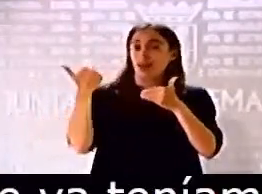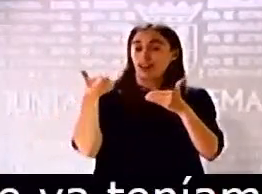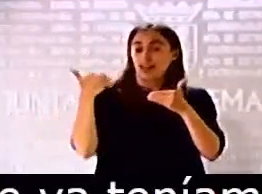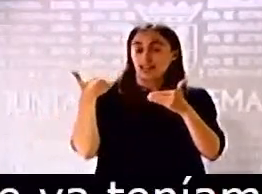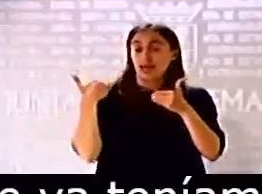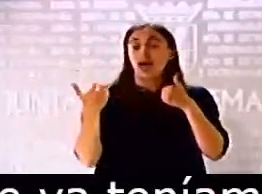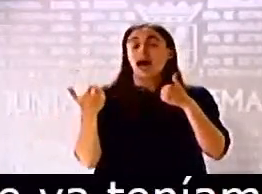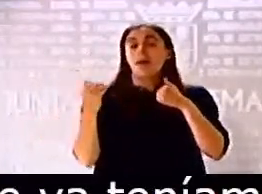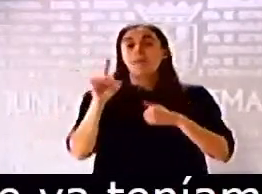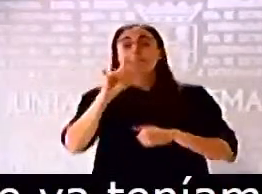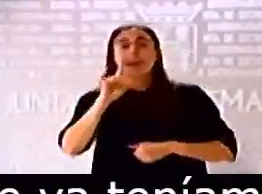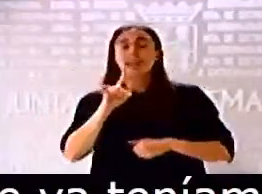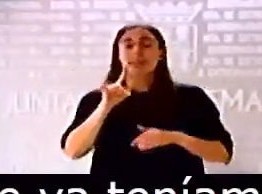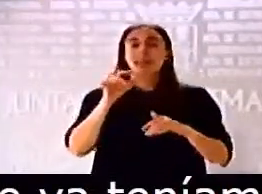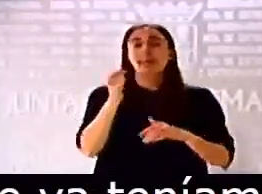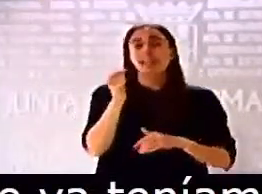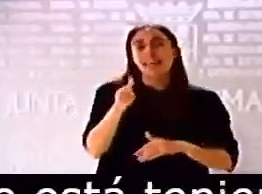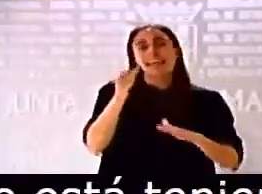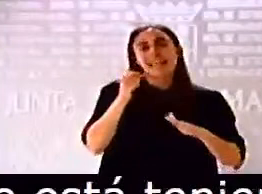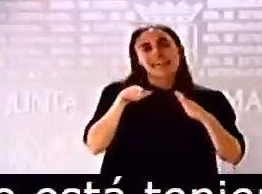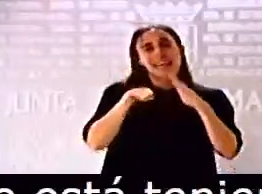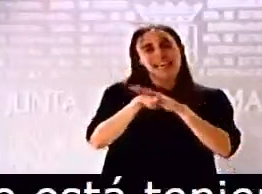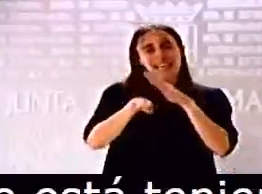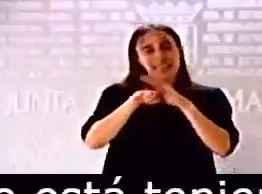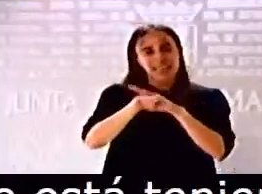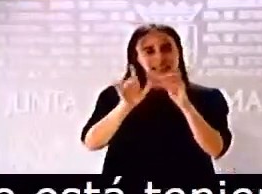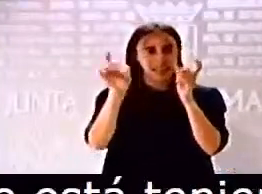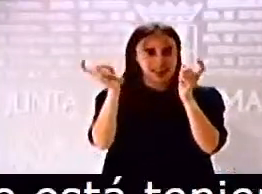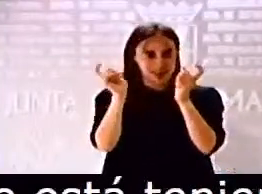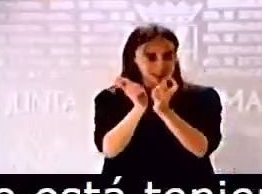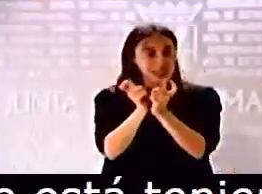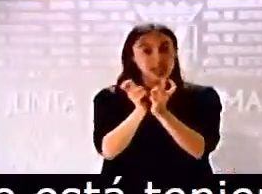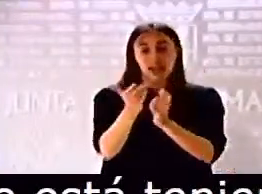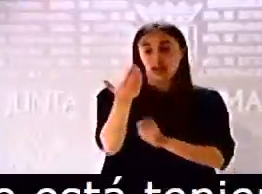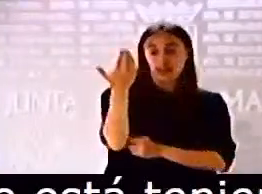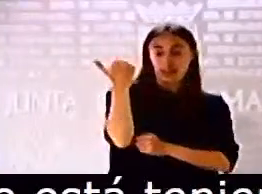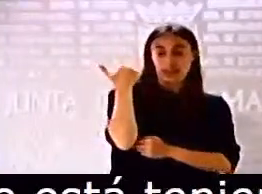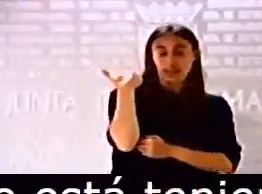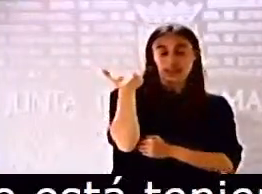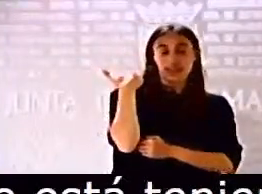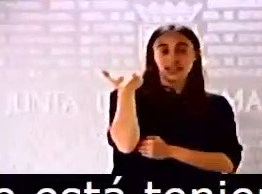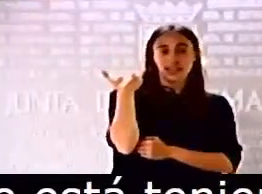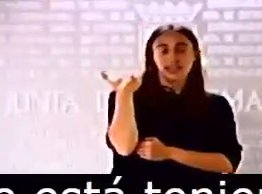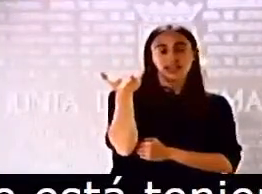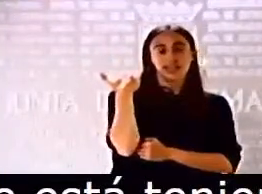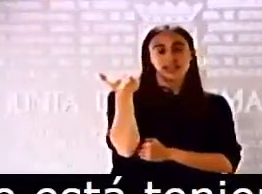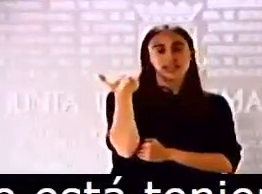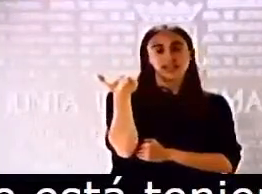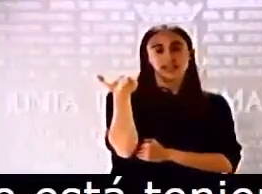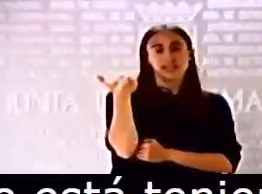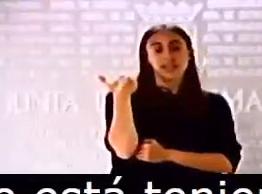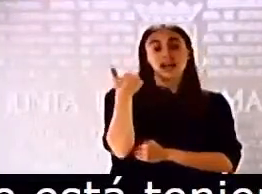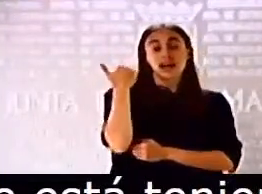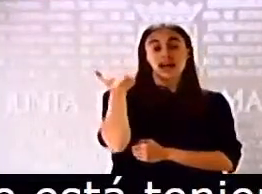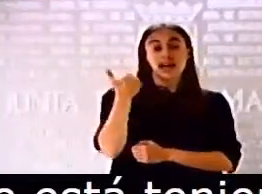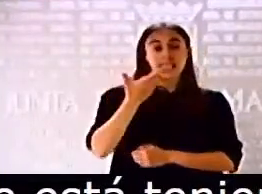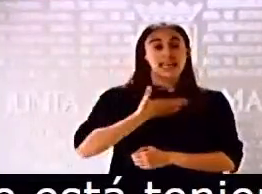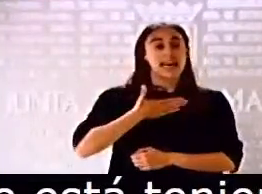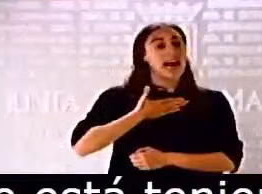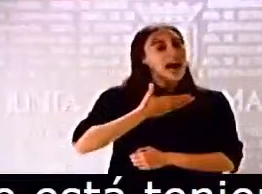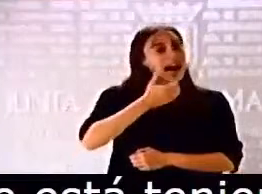incidencia es una tendencia a la baja. Ayer pude hablar con con su